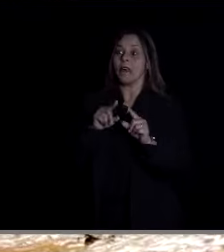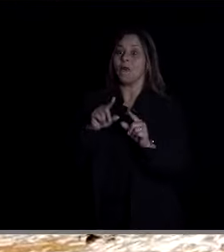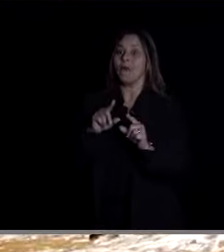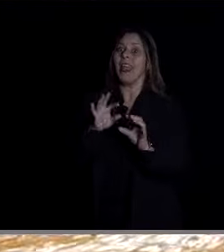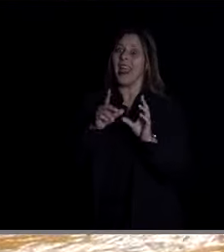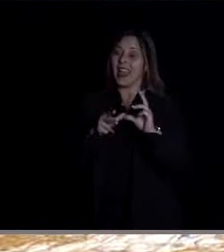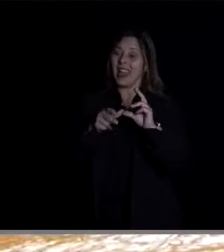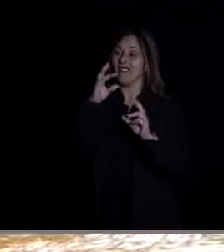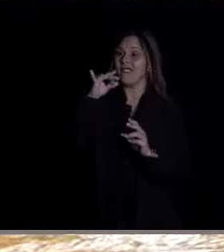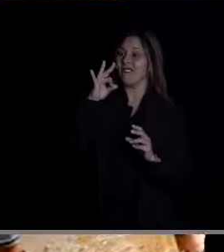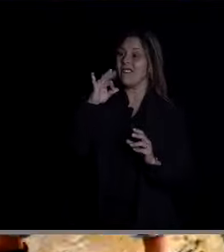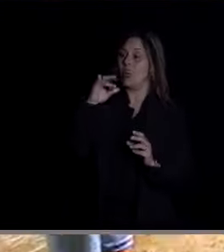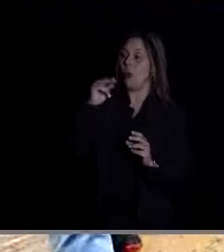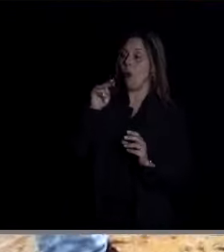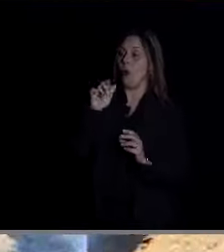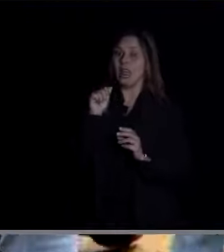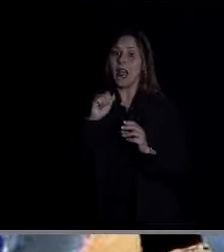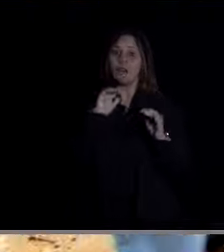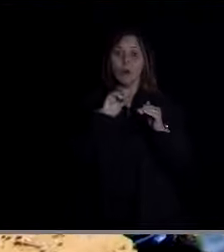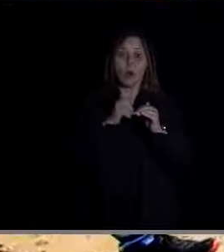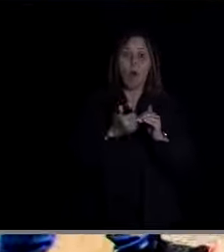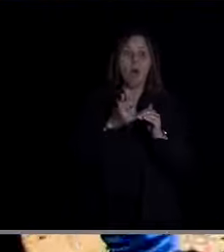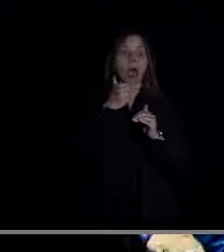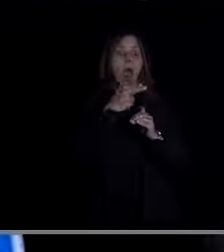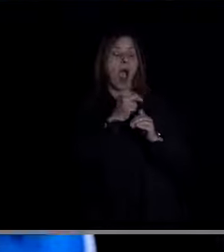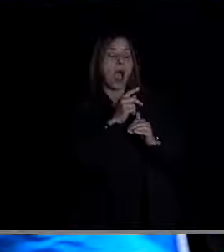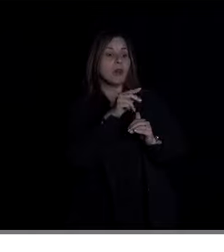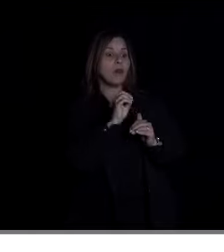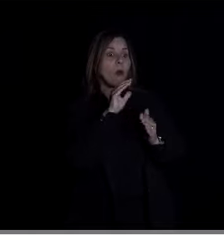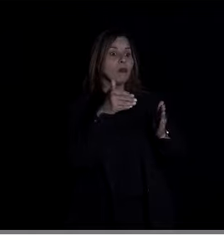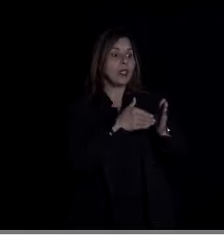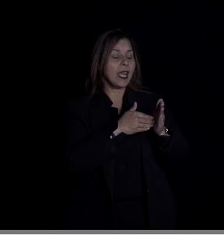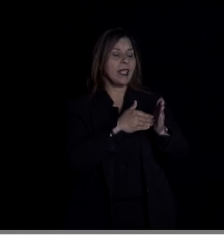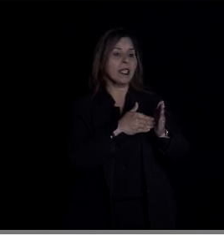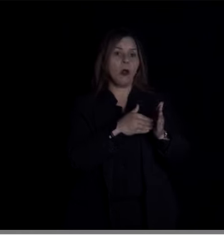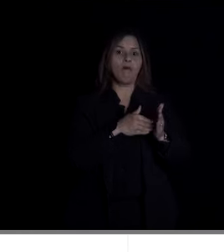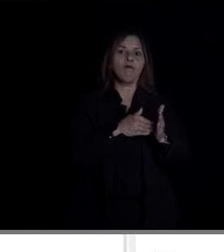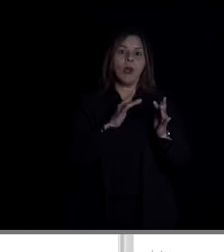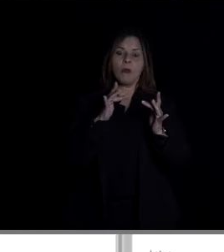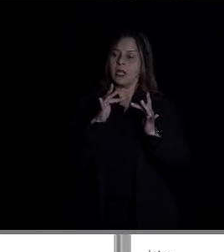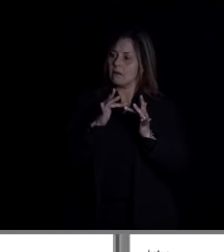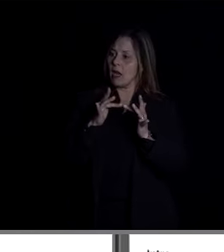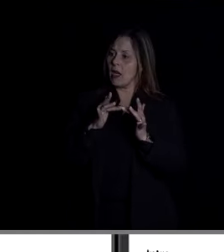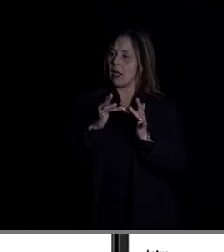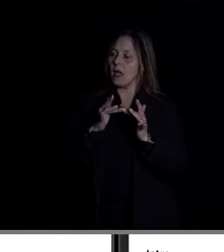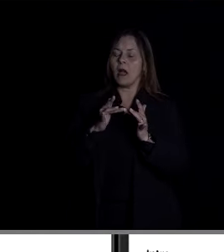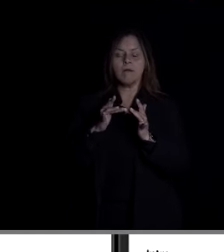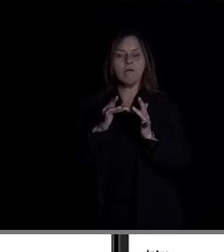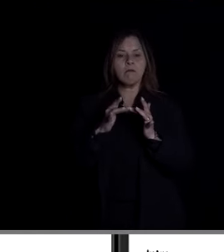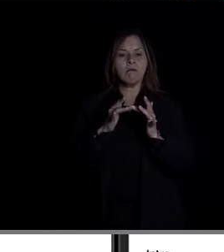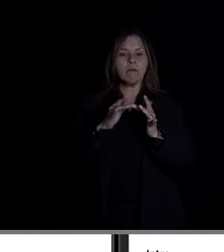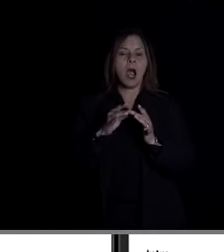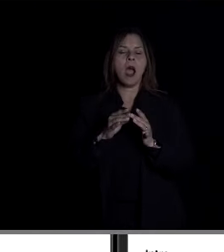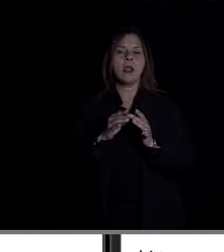en el sector Ato Centro, nuestras redes sociales se convirtieron en ese vehículo de comunicación y gracias a ustedes pudimos fiscalizar a